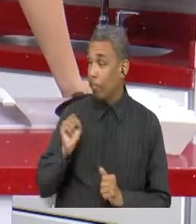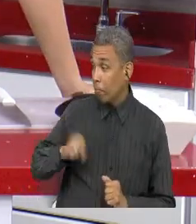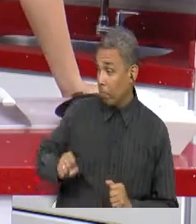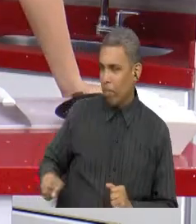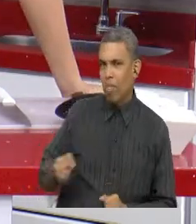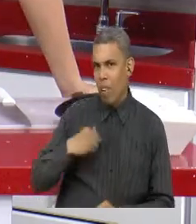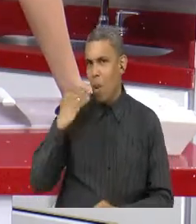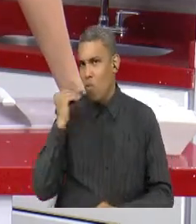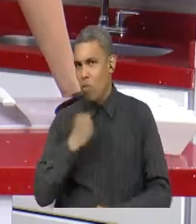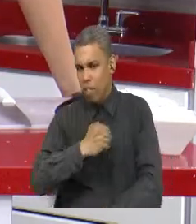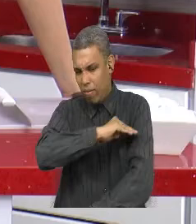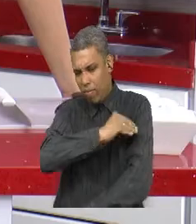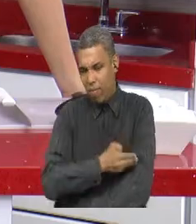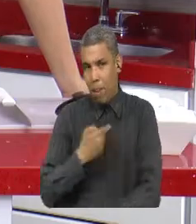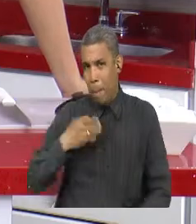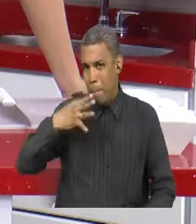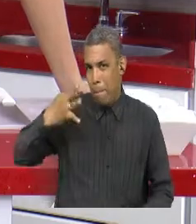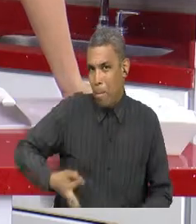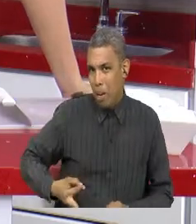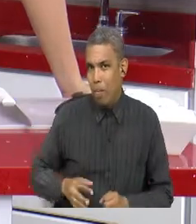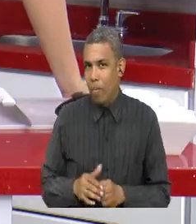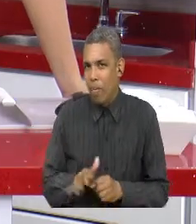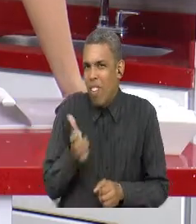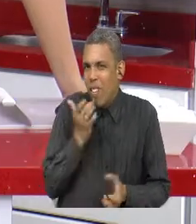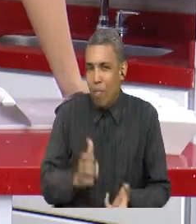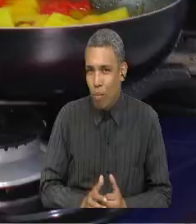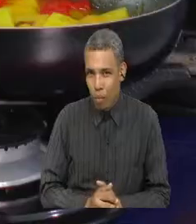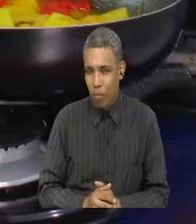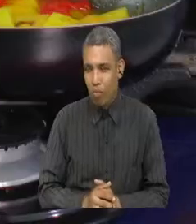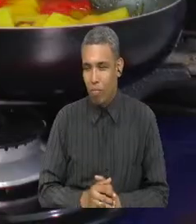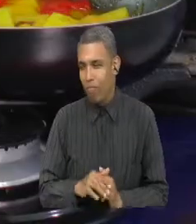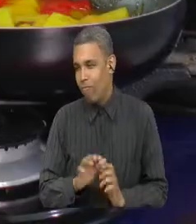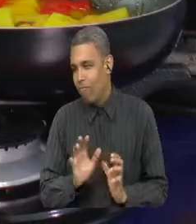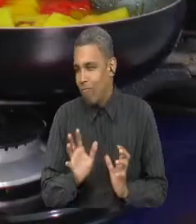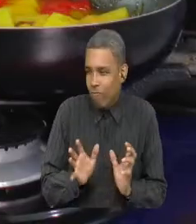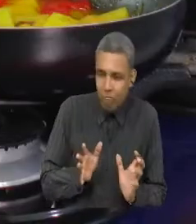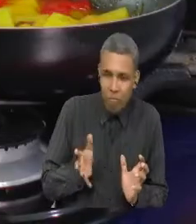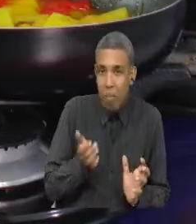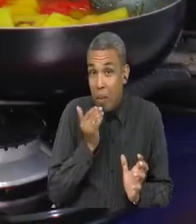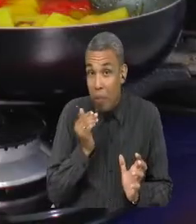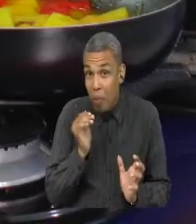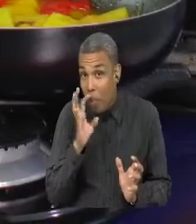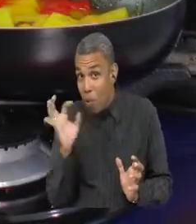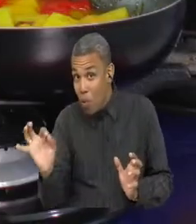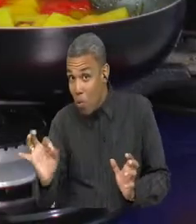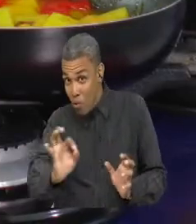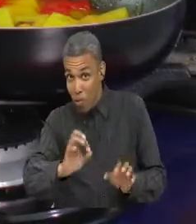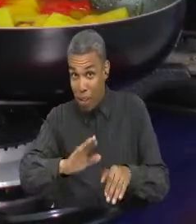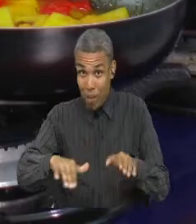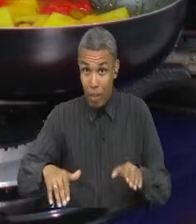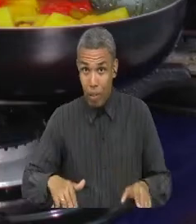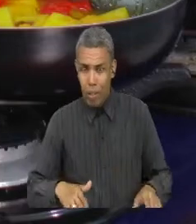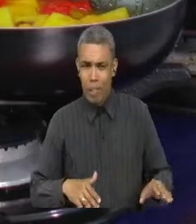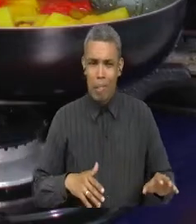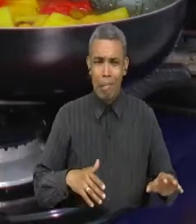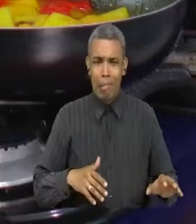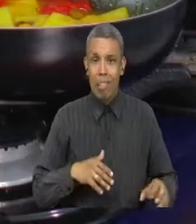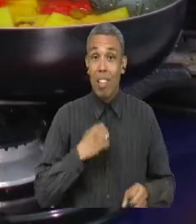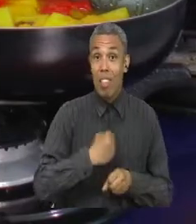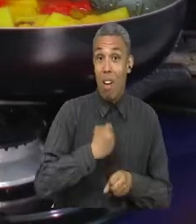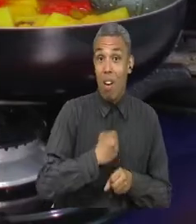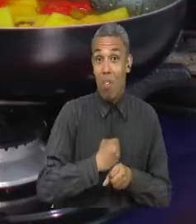que en ocasiones nos atrevemos a hacer ese tipo de labores que ni siquiera los mismos hombres muchas veces hacen. Y por lo tanto